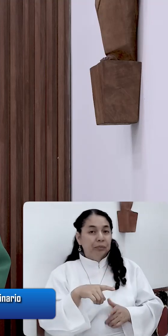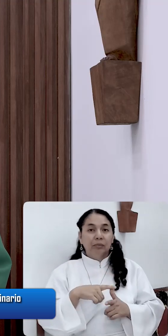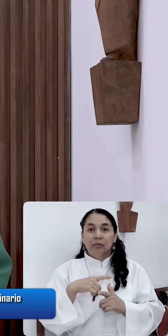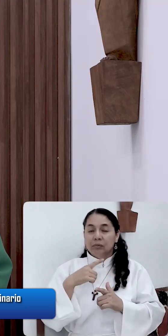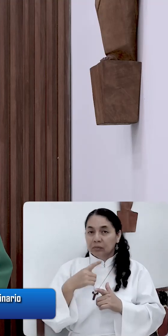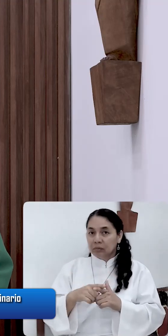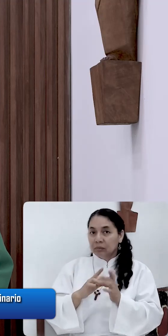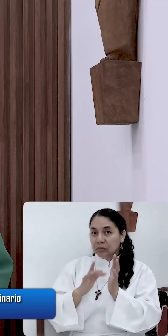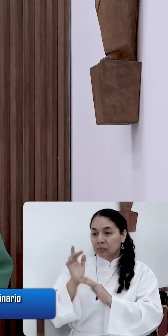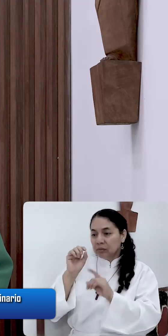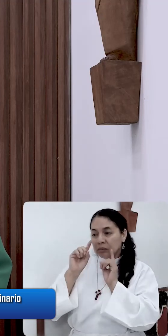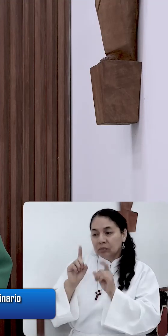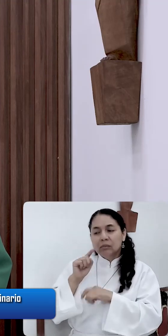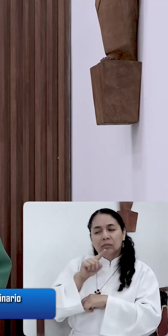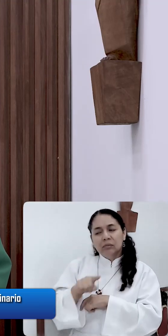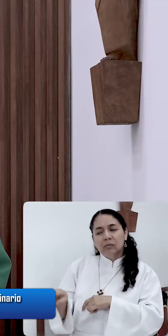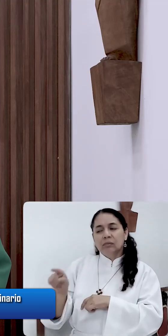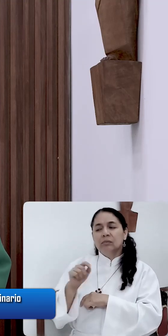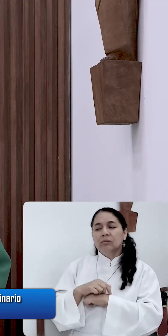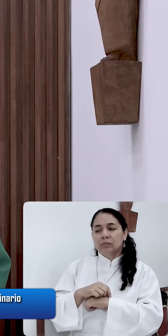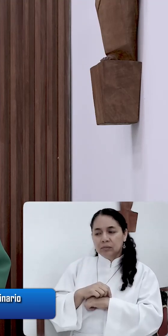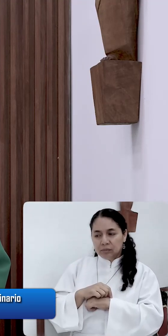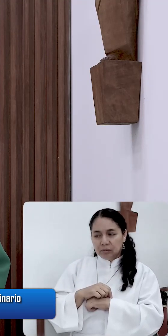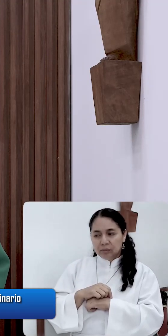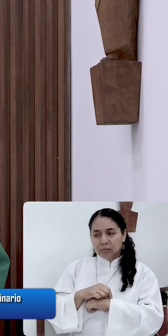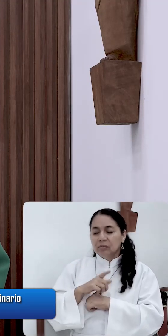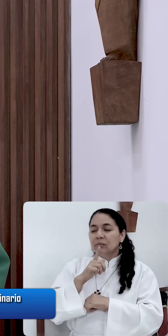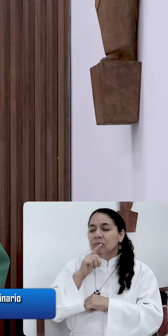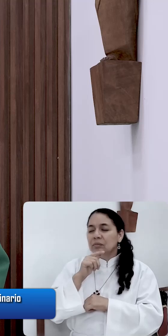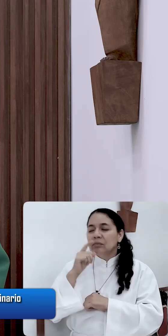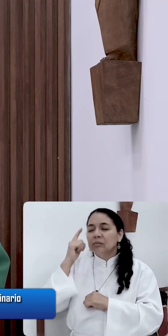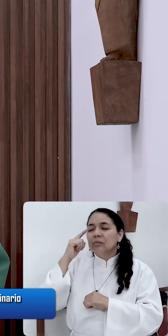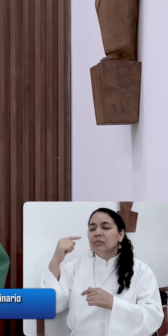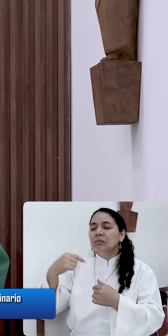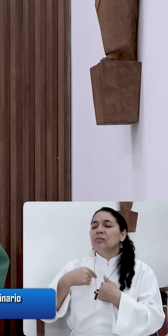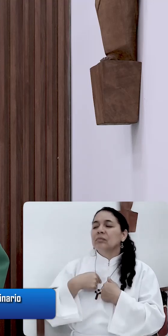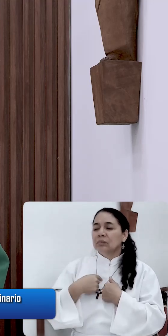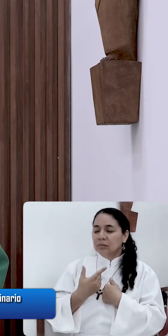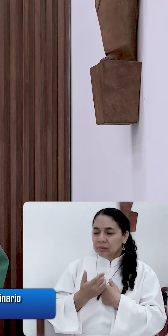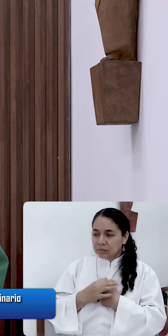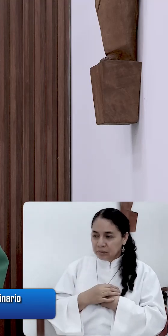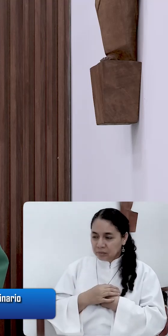Entonces él les preguntó: ¿y ustedes? ¿Quién dicen que soy yo?